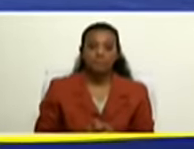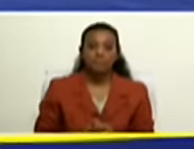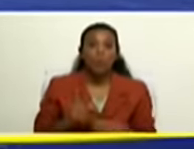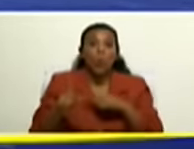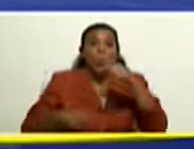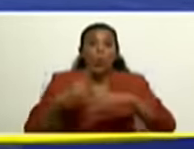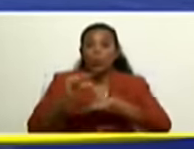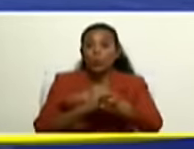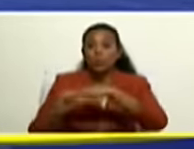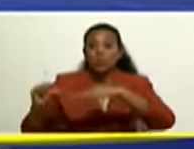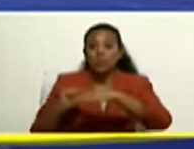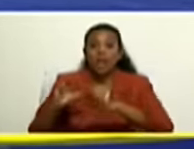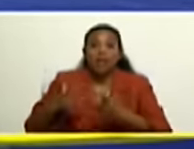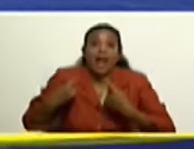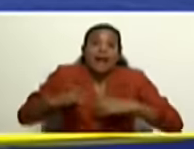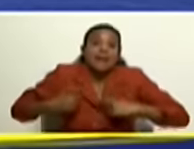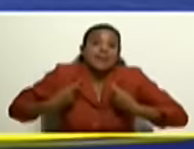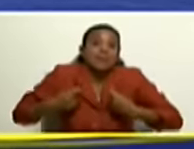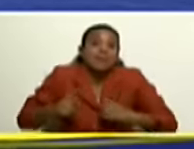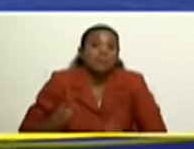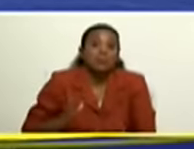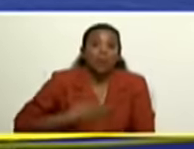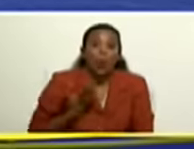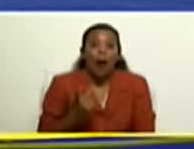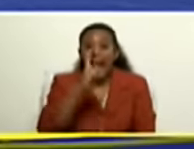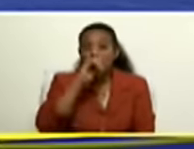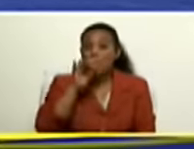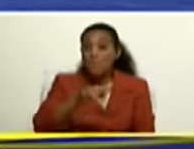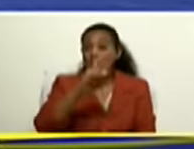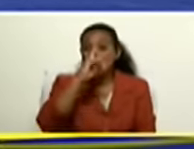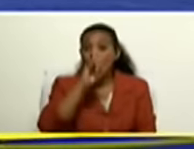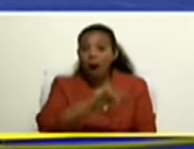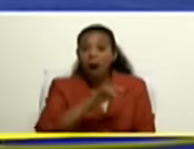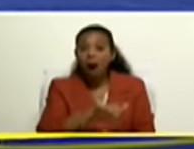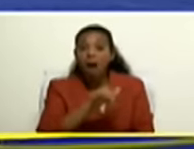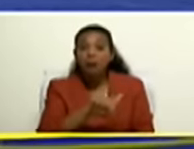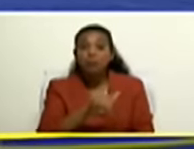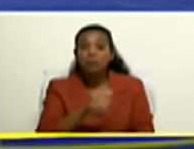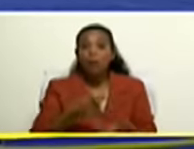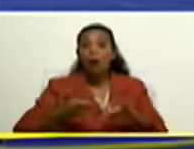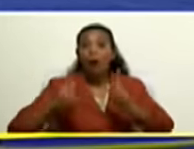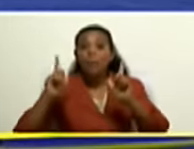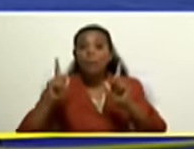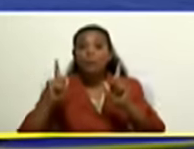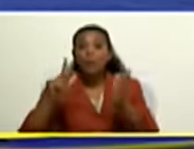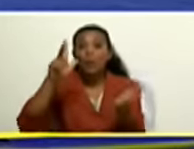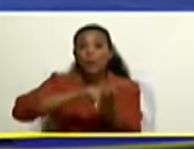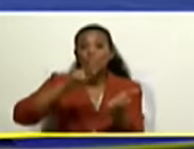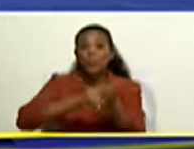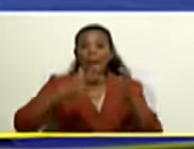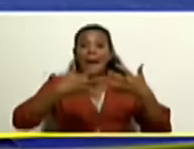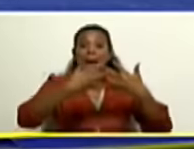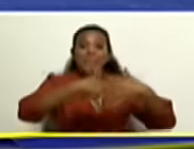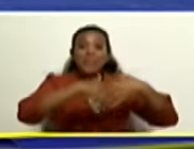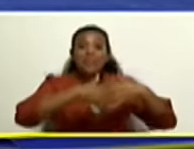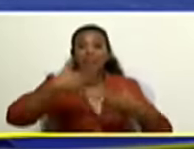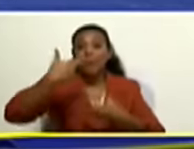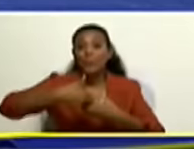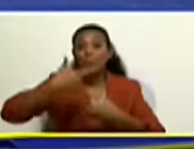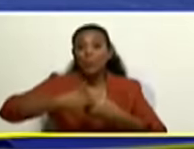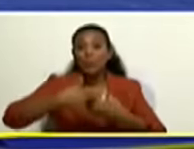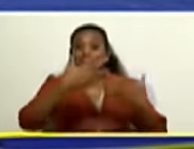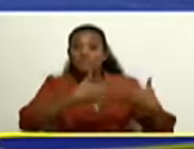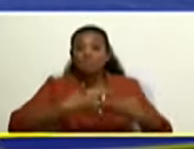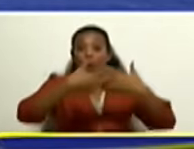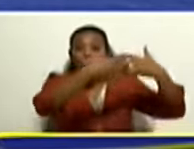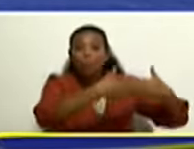Luego Guyana pretendió en ese periodo también darle unas concesiones a la ExxonMobil para explorar en el territorio